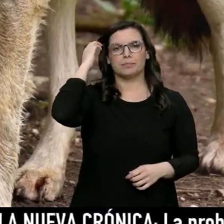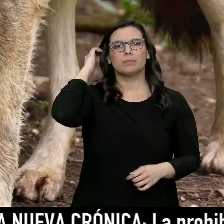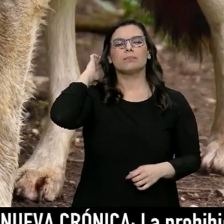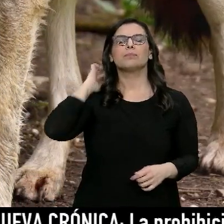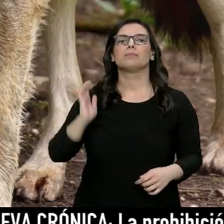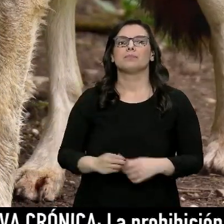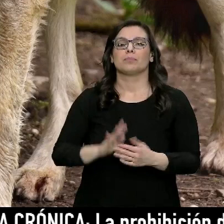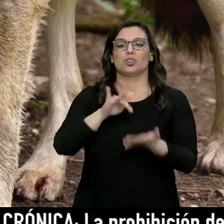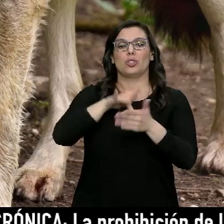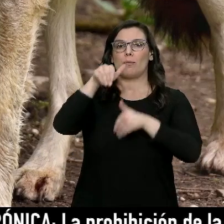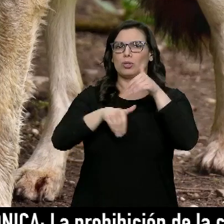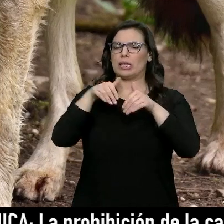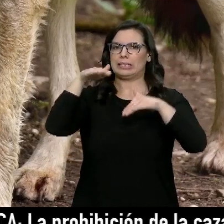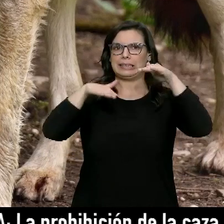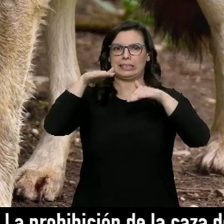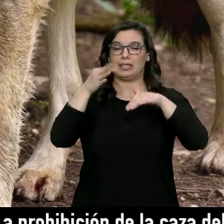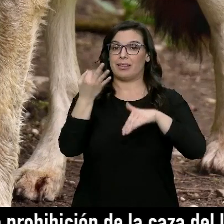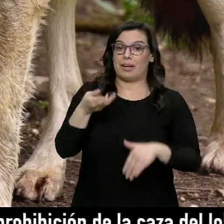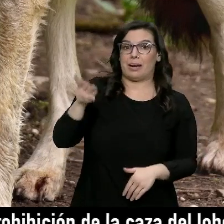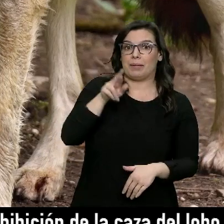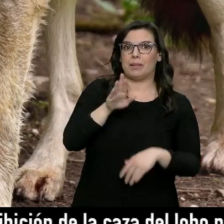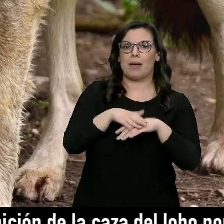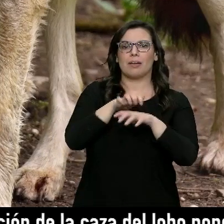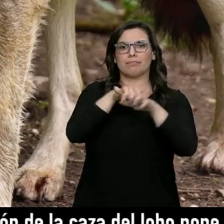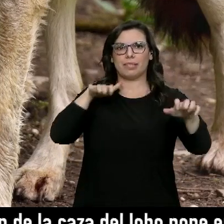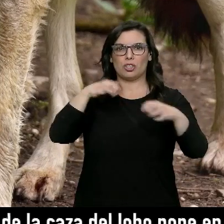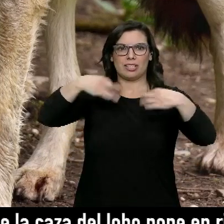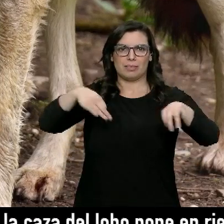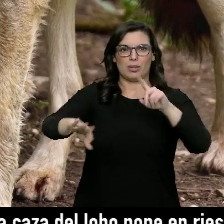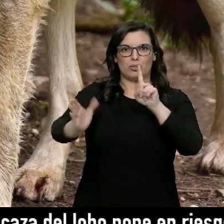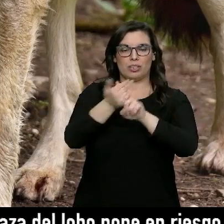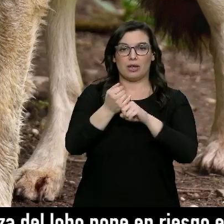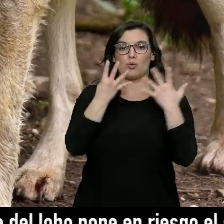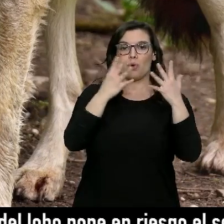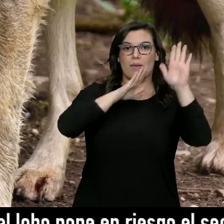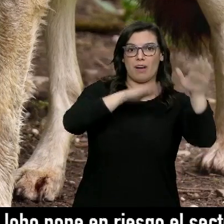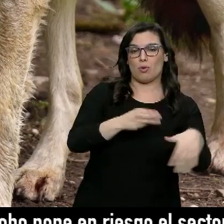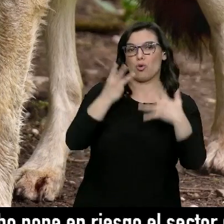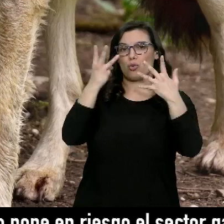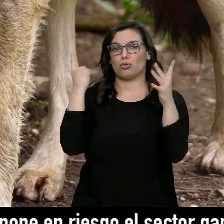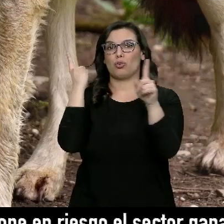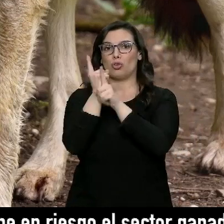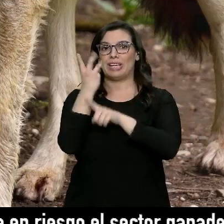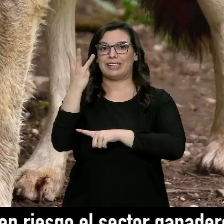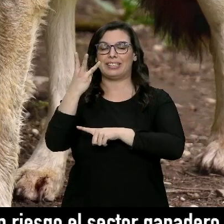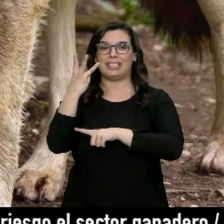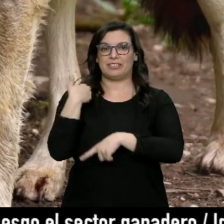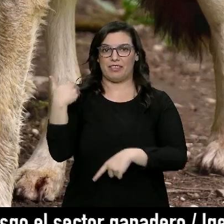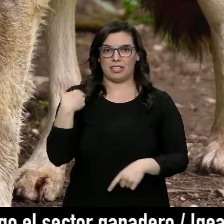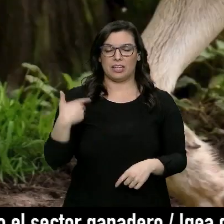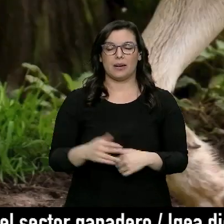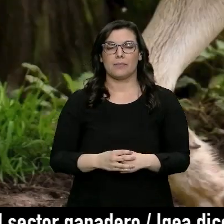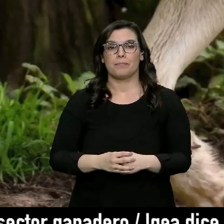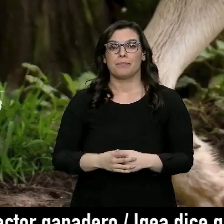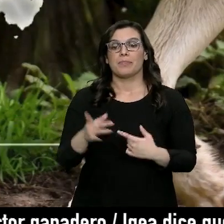Ha sido en una votación ajustada que ha tenido que repetirse para conseguir la mayoría simple: 9 votos a favor, 8 en contra y 3 ausentes.